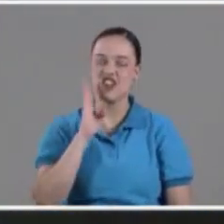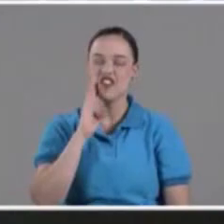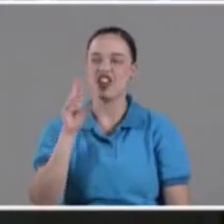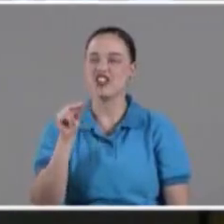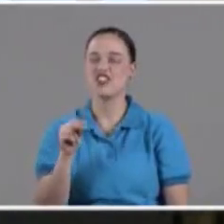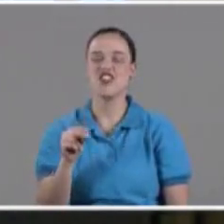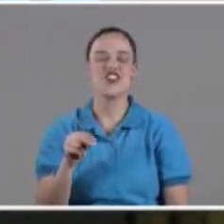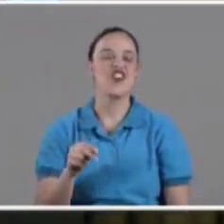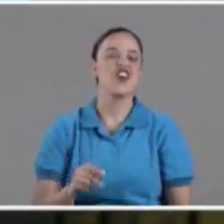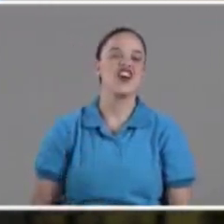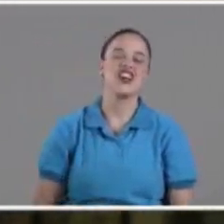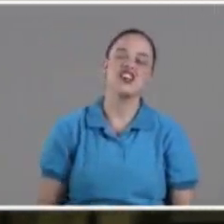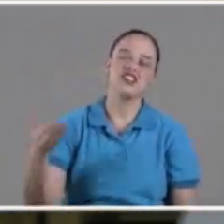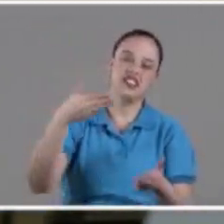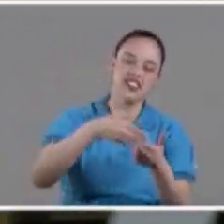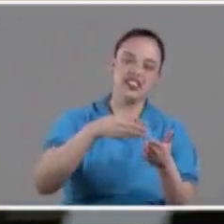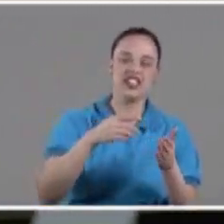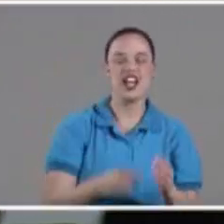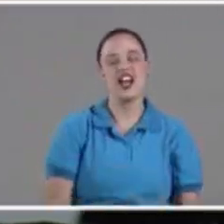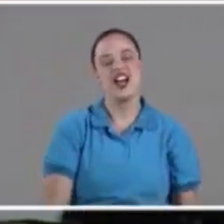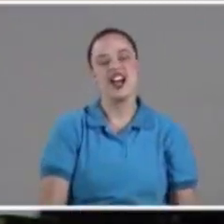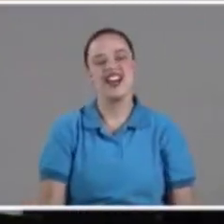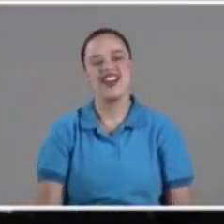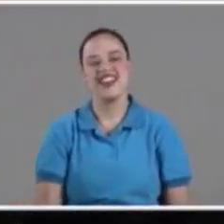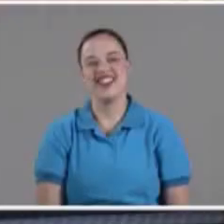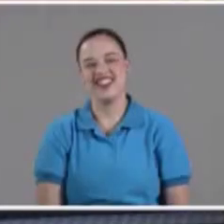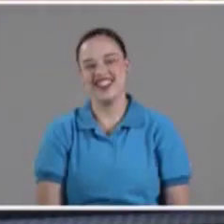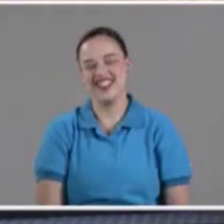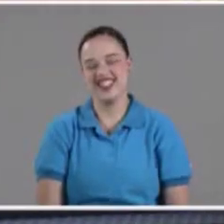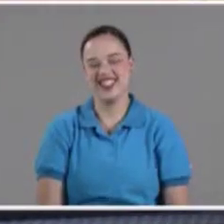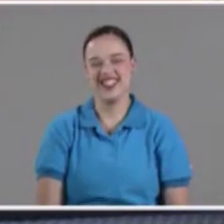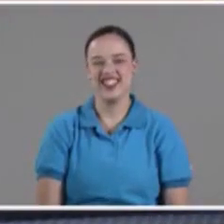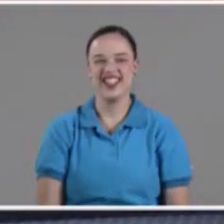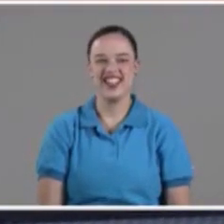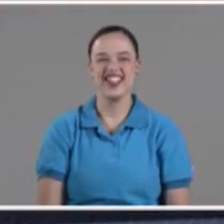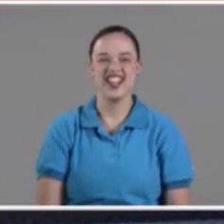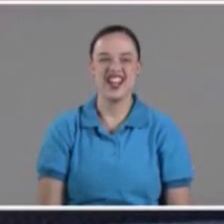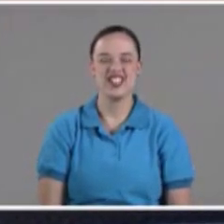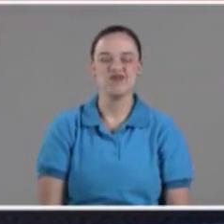Ese no va ni siquiera el desfile del primero de mayo